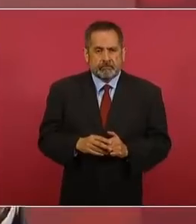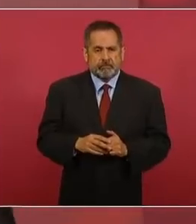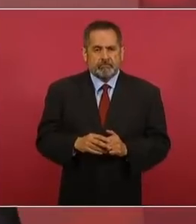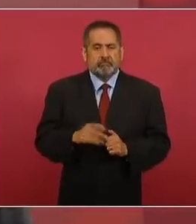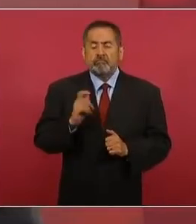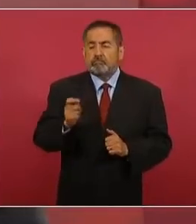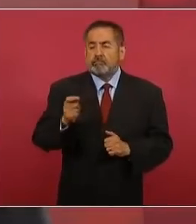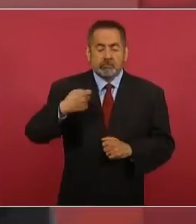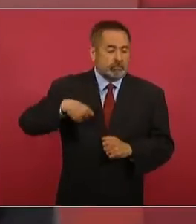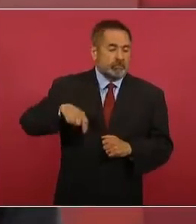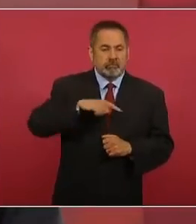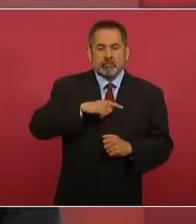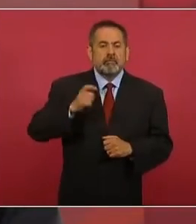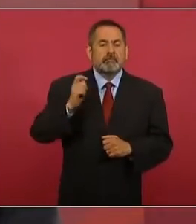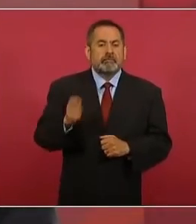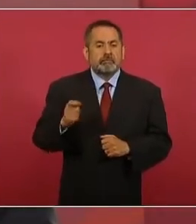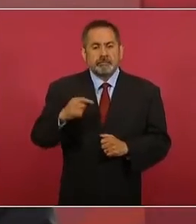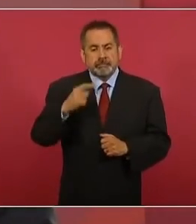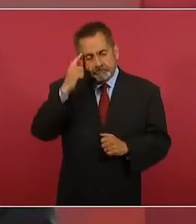nosotros tenemos